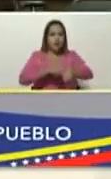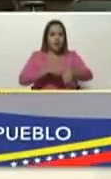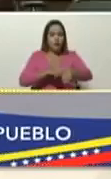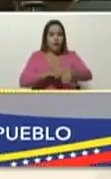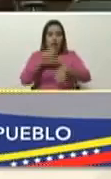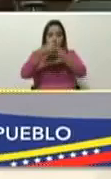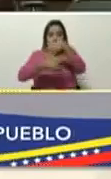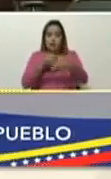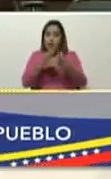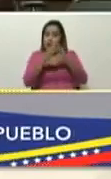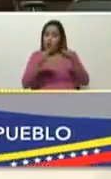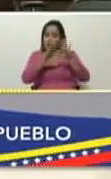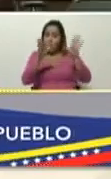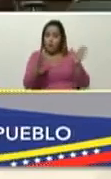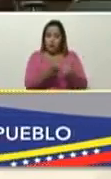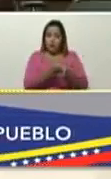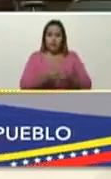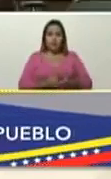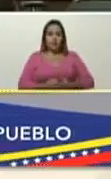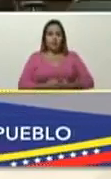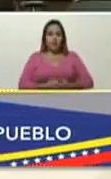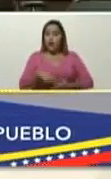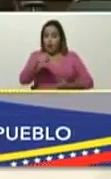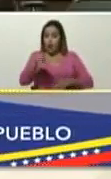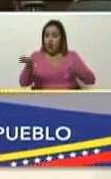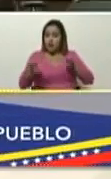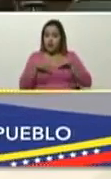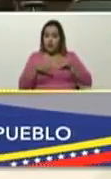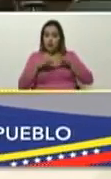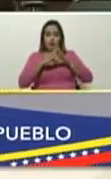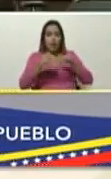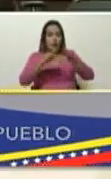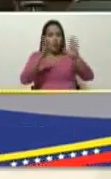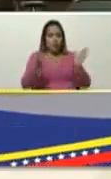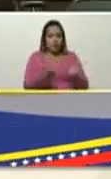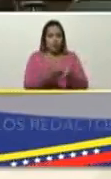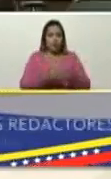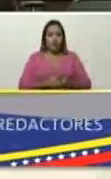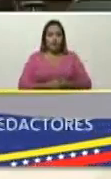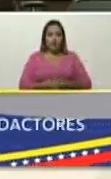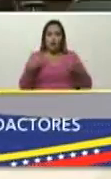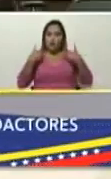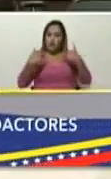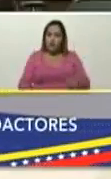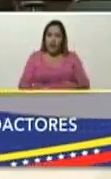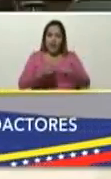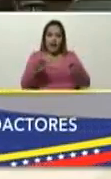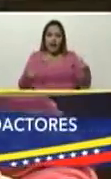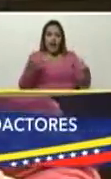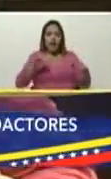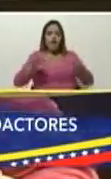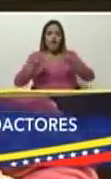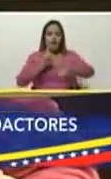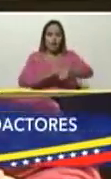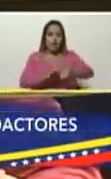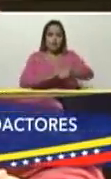el mundo, Ricardo Molina. Así lo reconoce todo el mundo, camarada. La humanidad en general está en una nueva